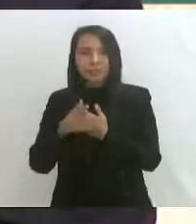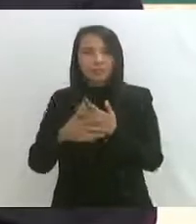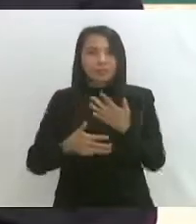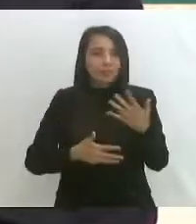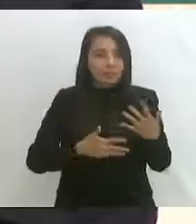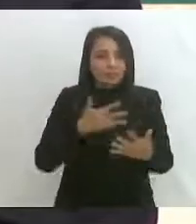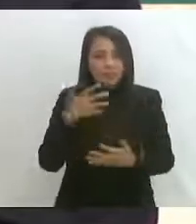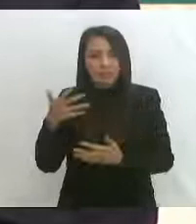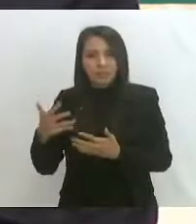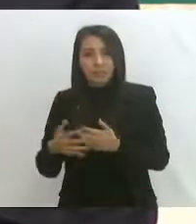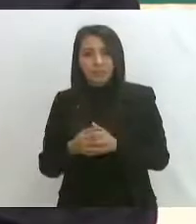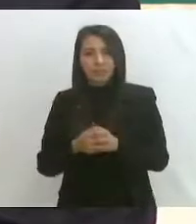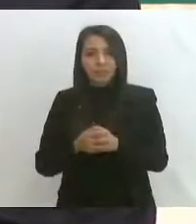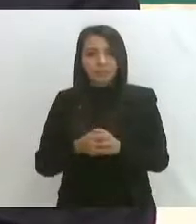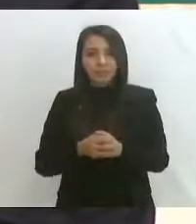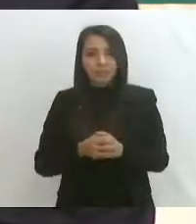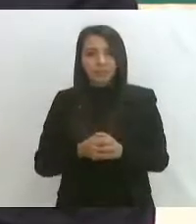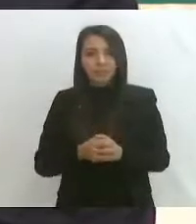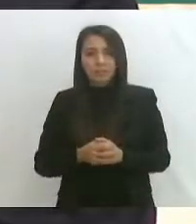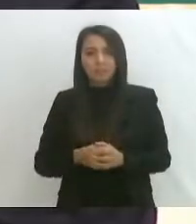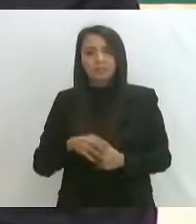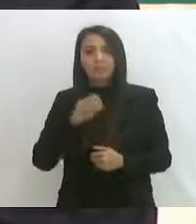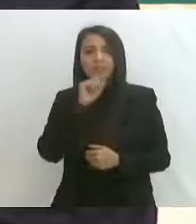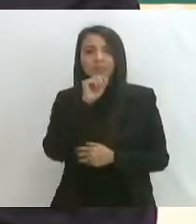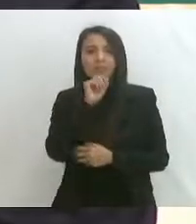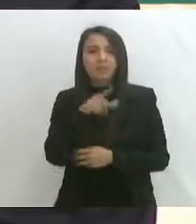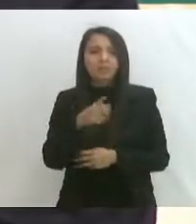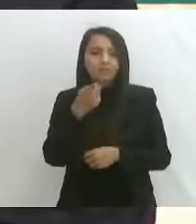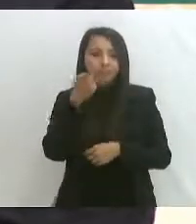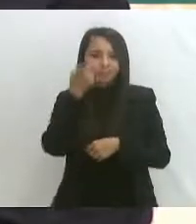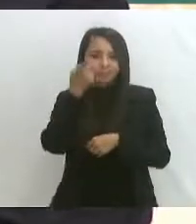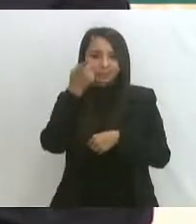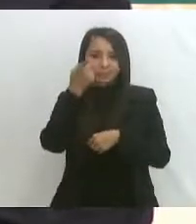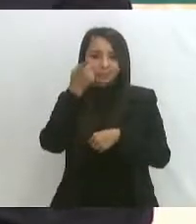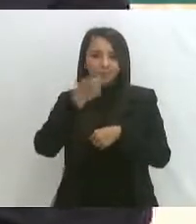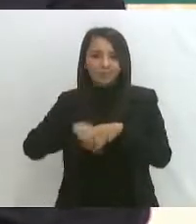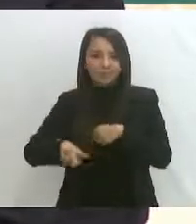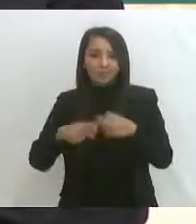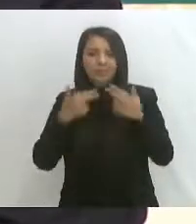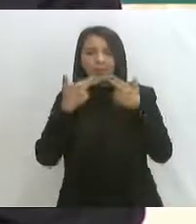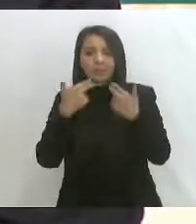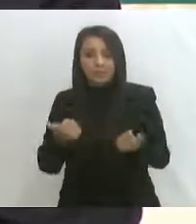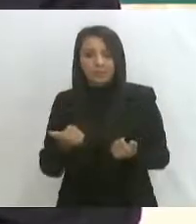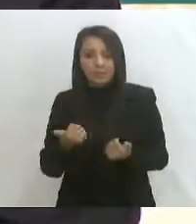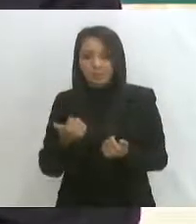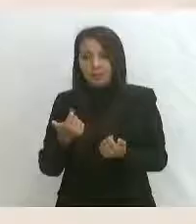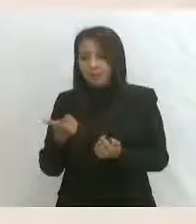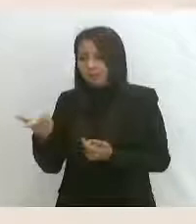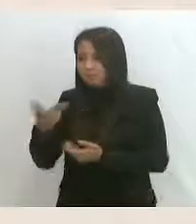y se afectaba la hacienda pública.